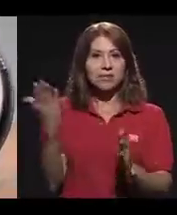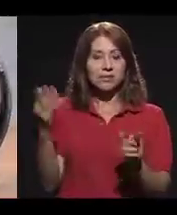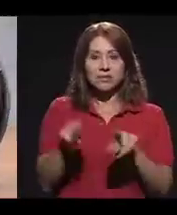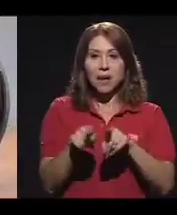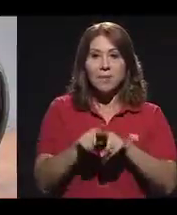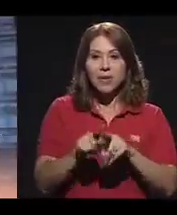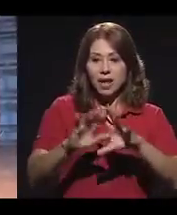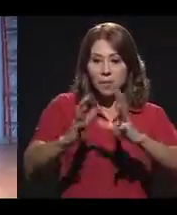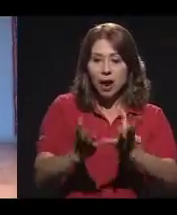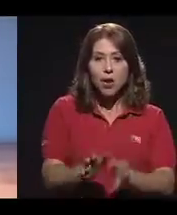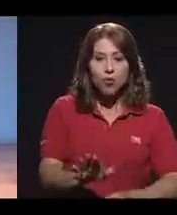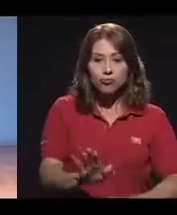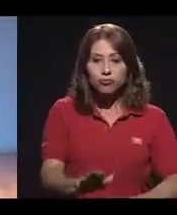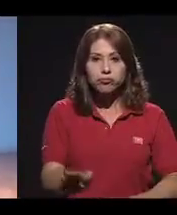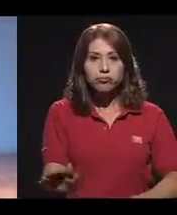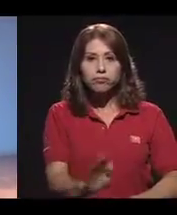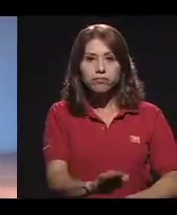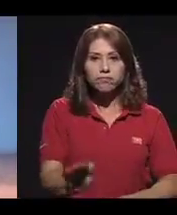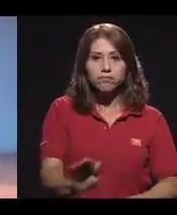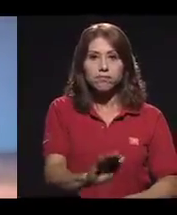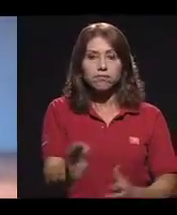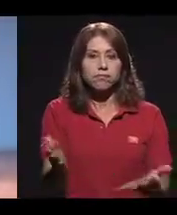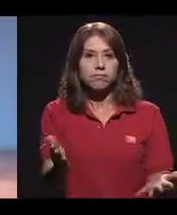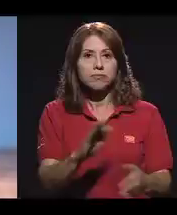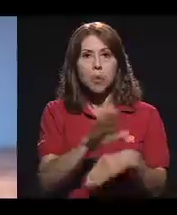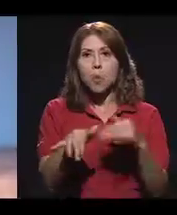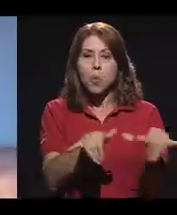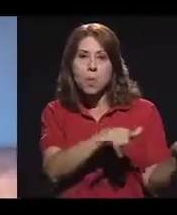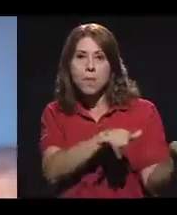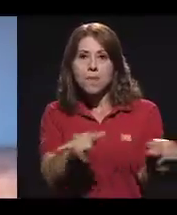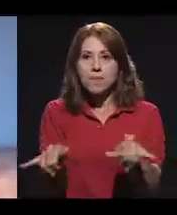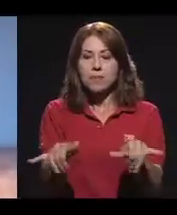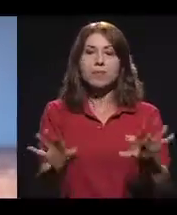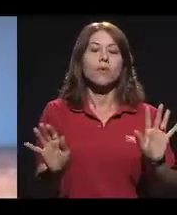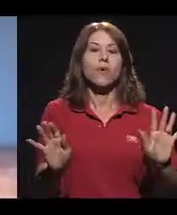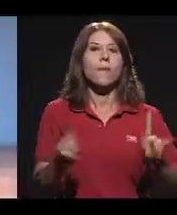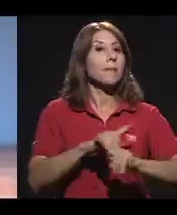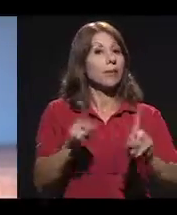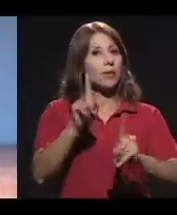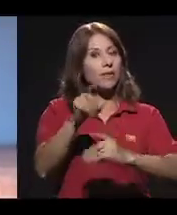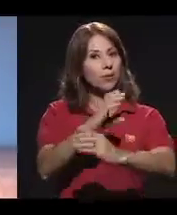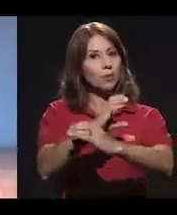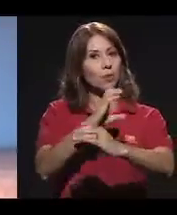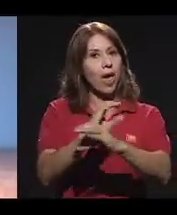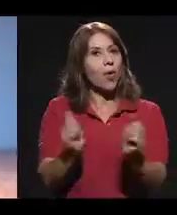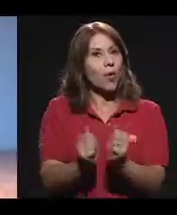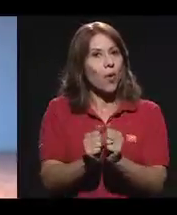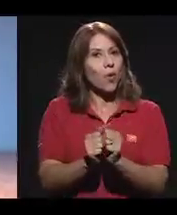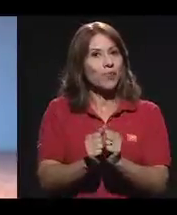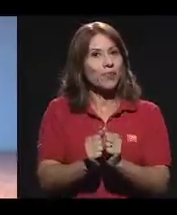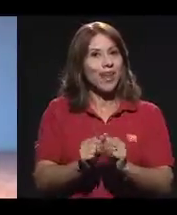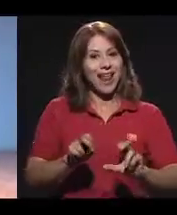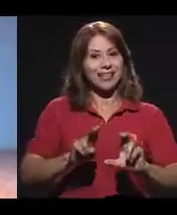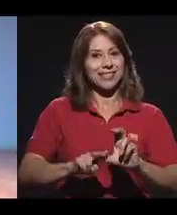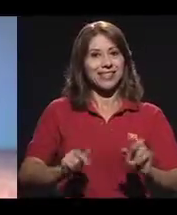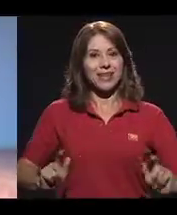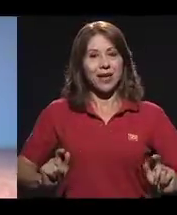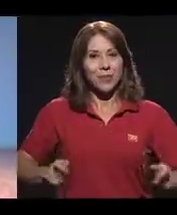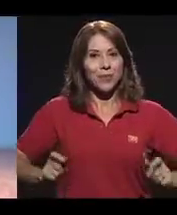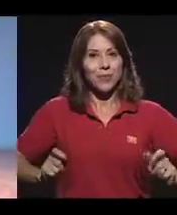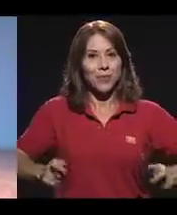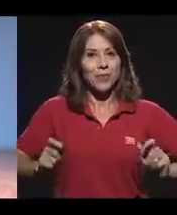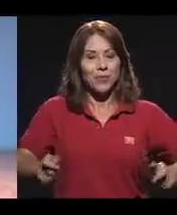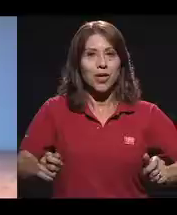del balón, lo que hay que tener cuidado es con el manejo de la silla y el balón,